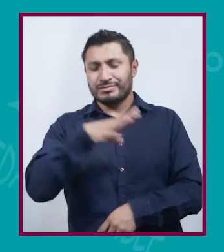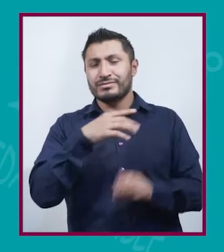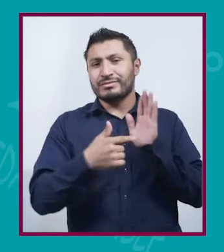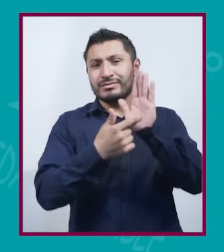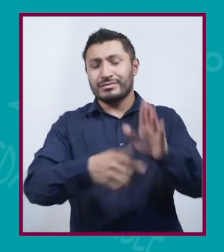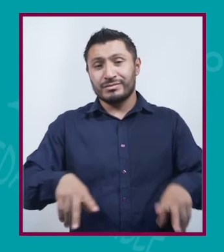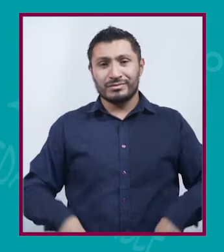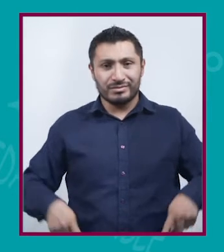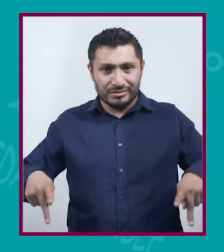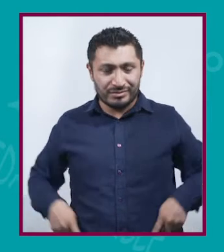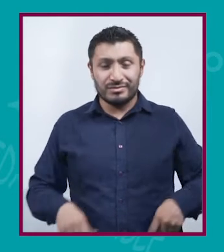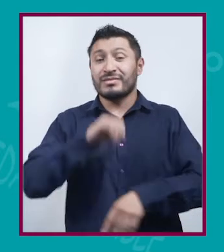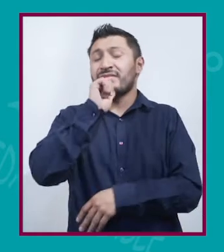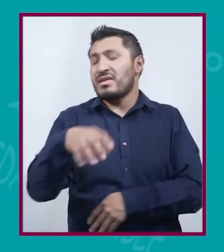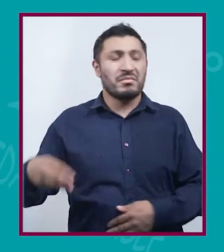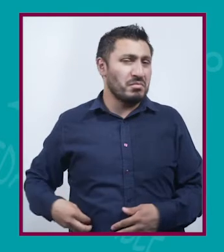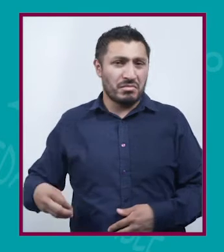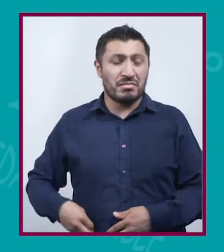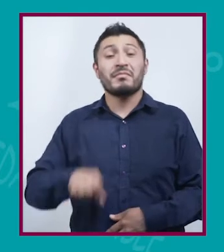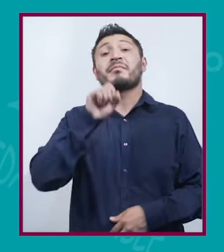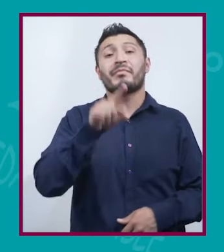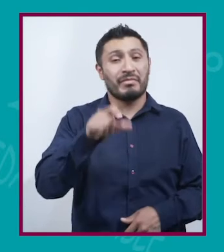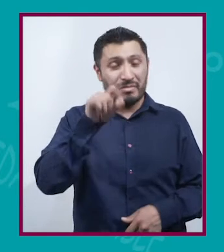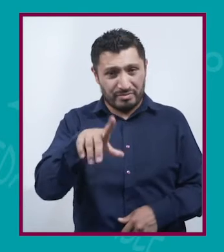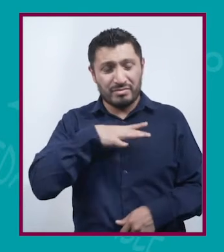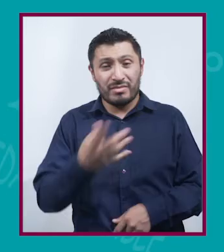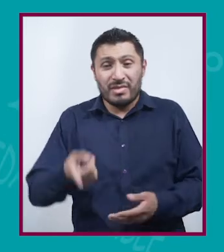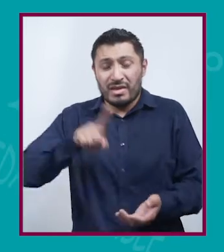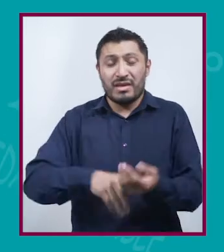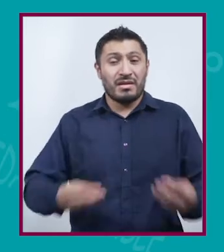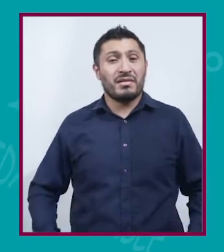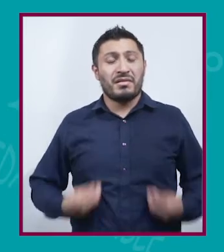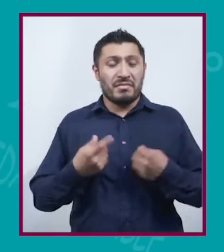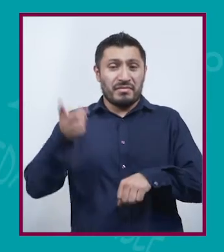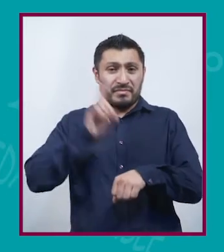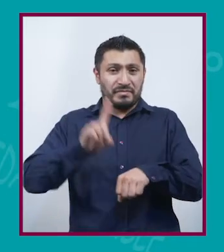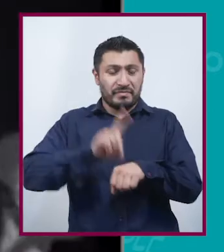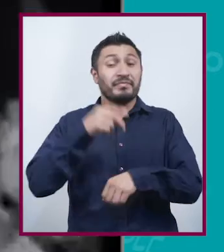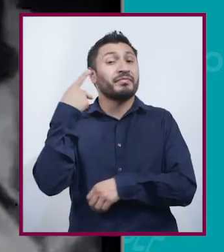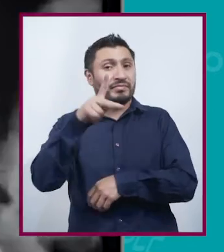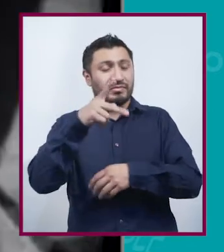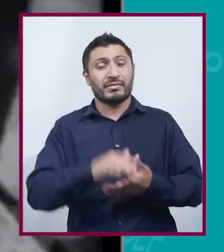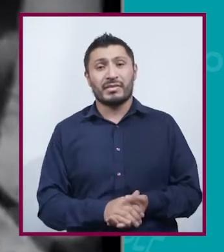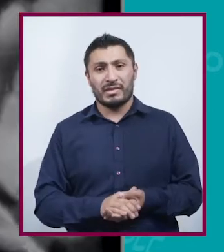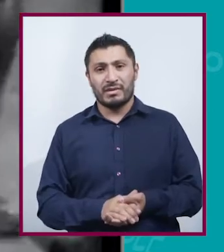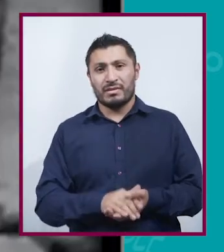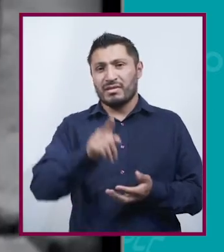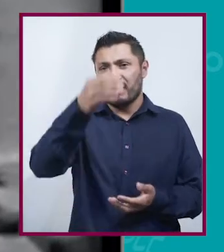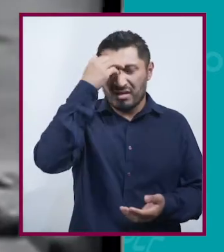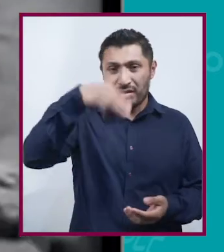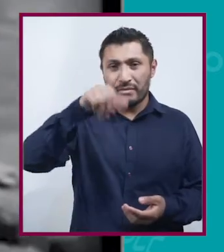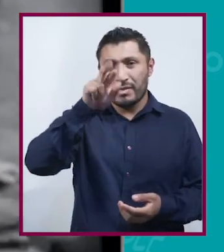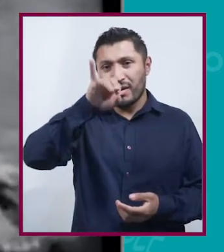el pantalón, sin ningún tipo de culpa, también formó parte de su vida cotidiana. ¿Conoces tú